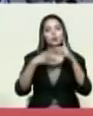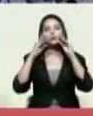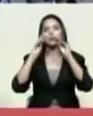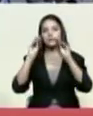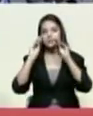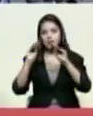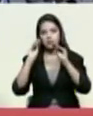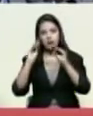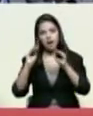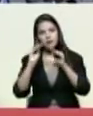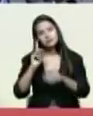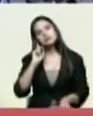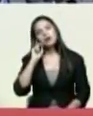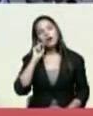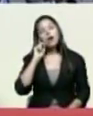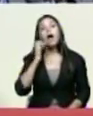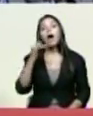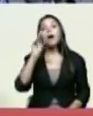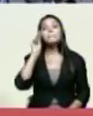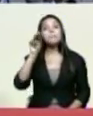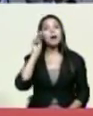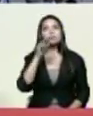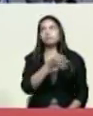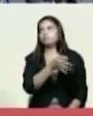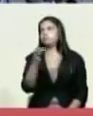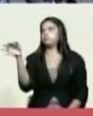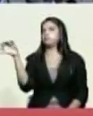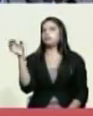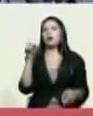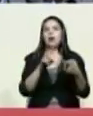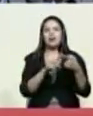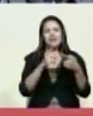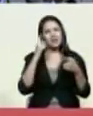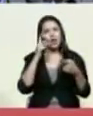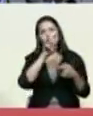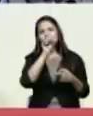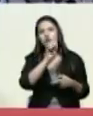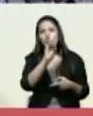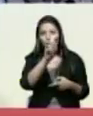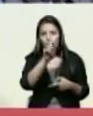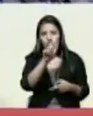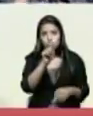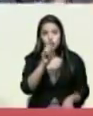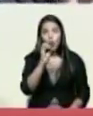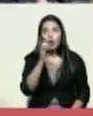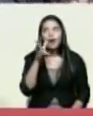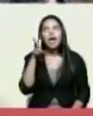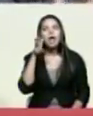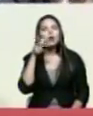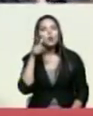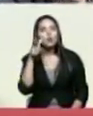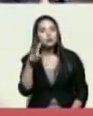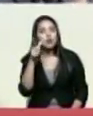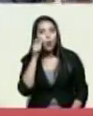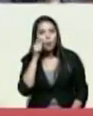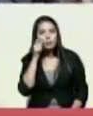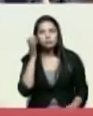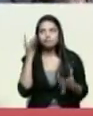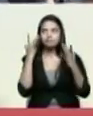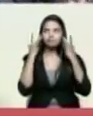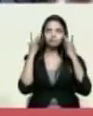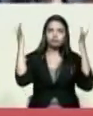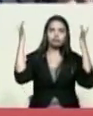enseñanza. Ahí hay maestros extraordinarios como Sotorroja. Aprendan, mire, escuchen a Sotorroja, es un genio.